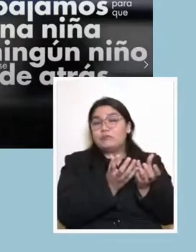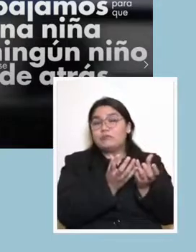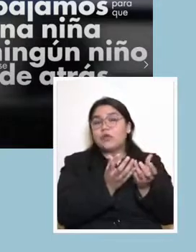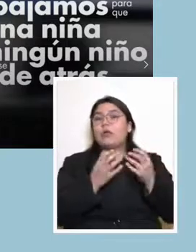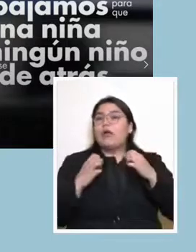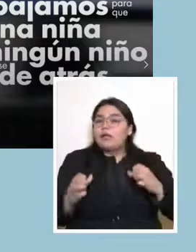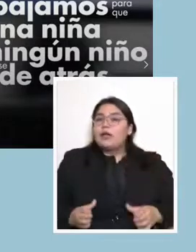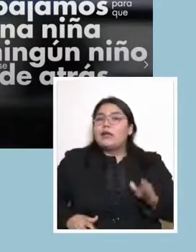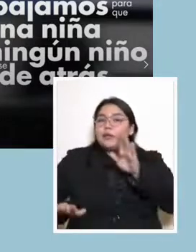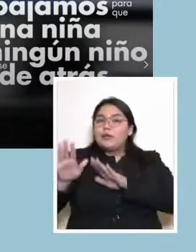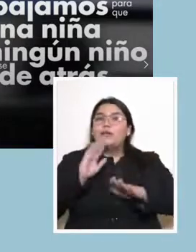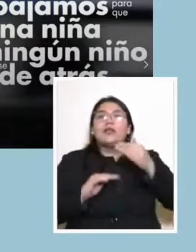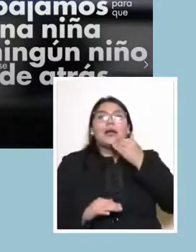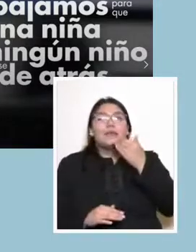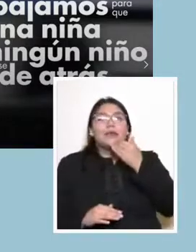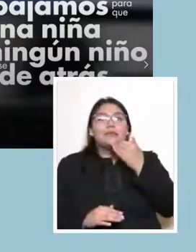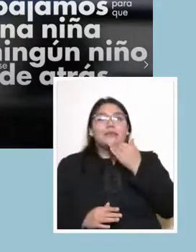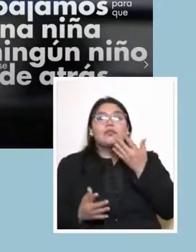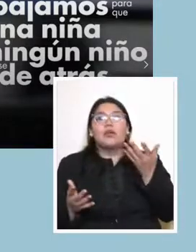formas de relacionarnos y vincularnos